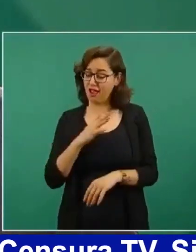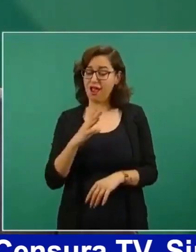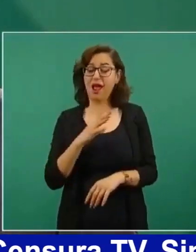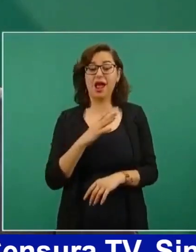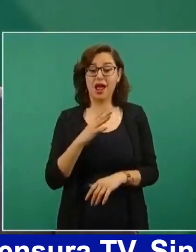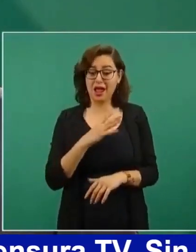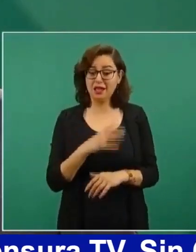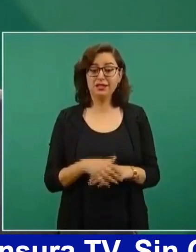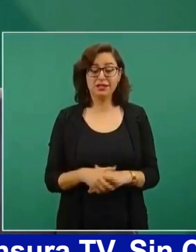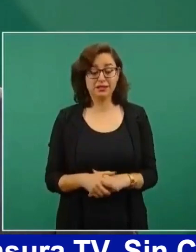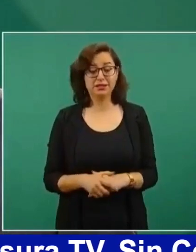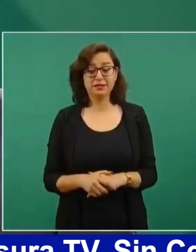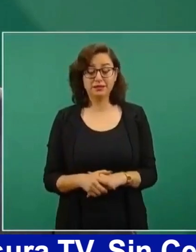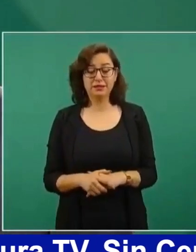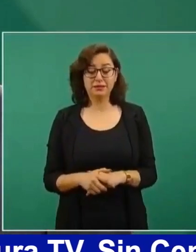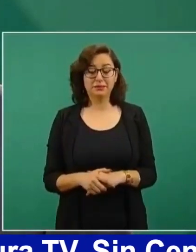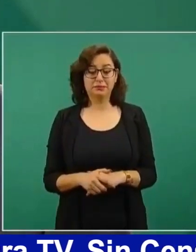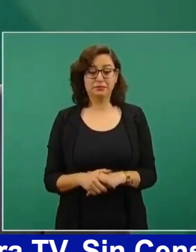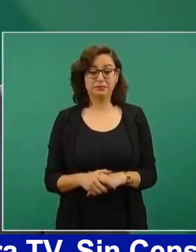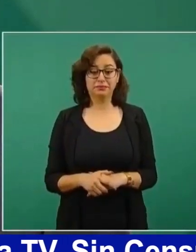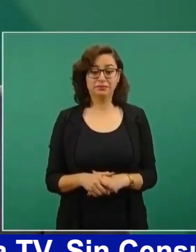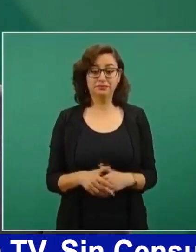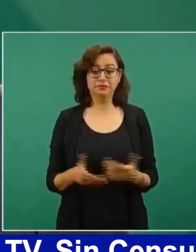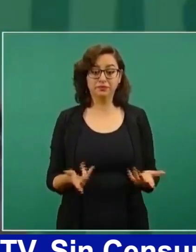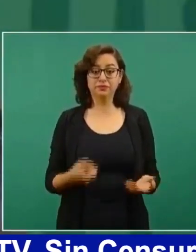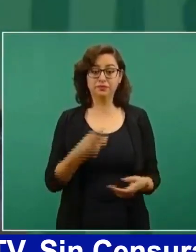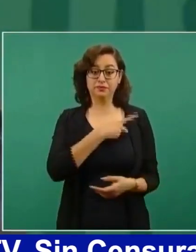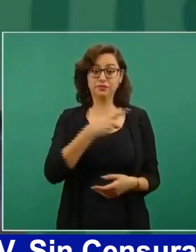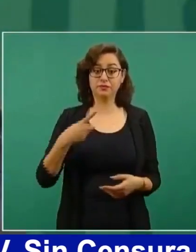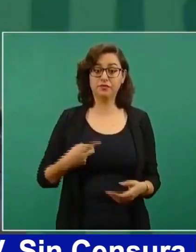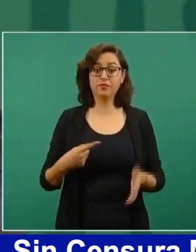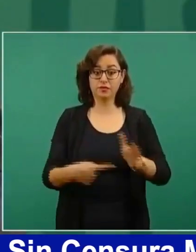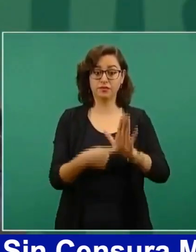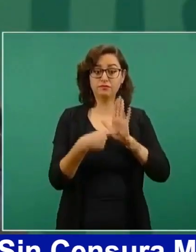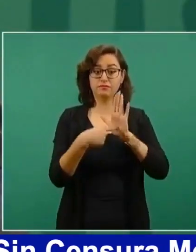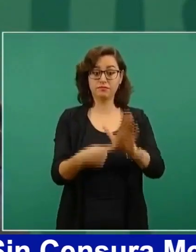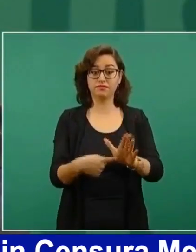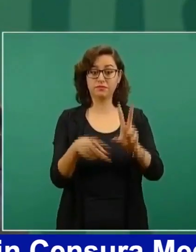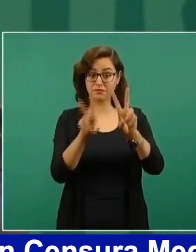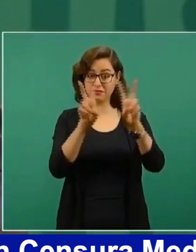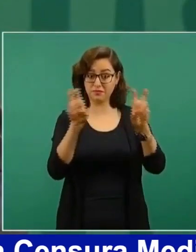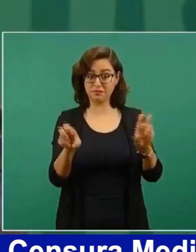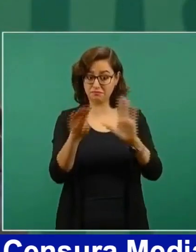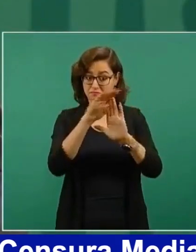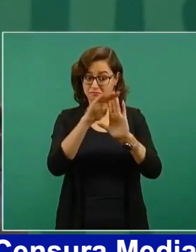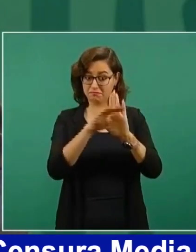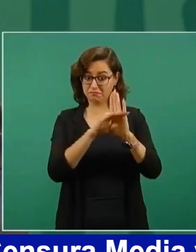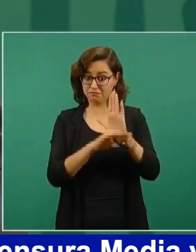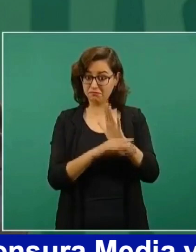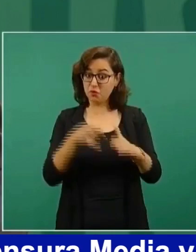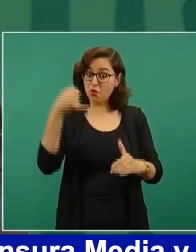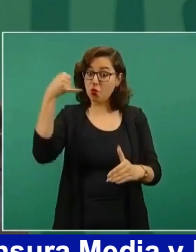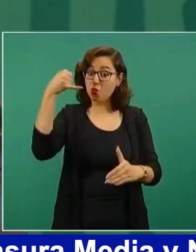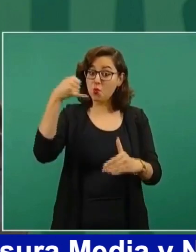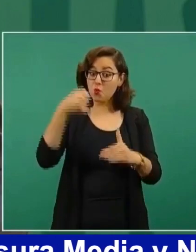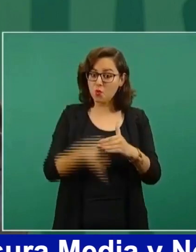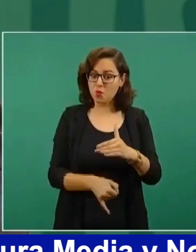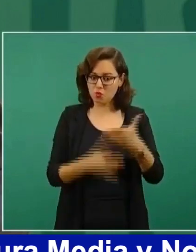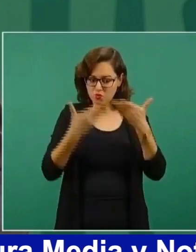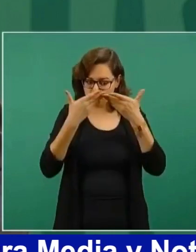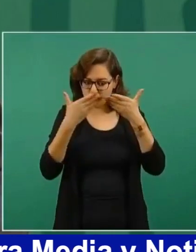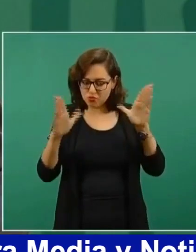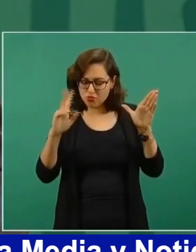importante que se vean las cosas a fondo, como